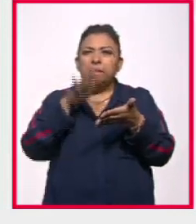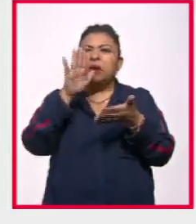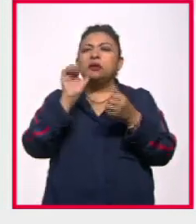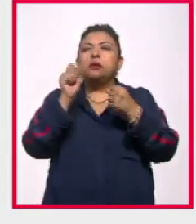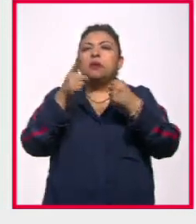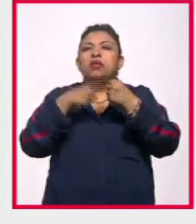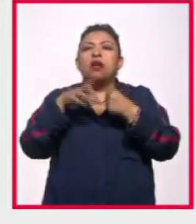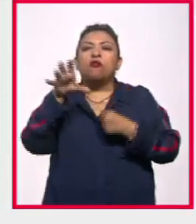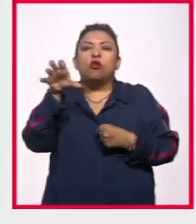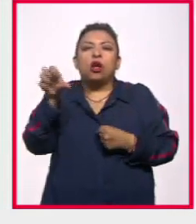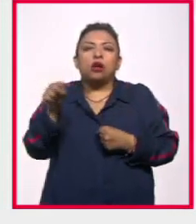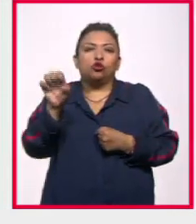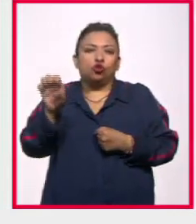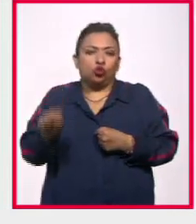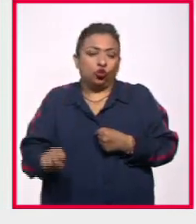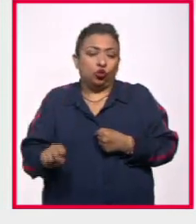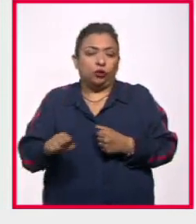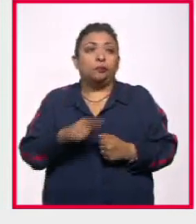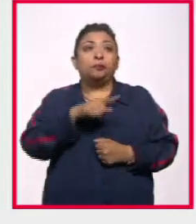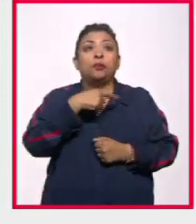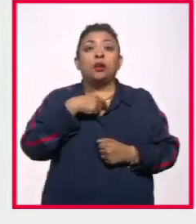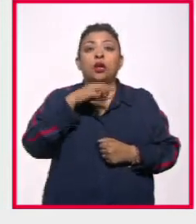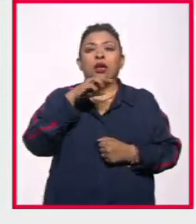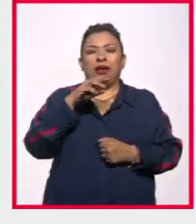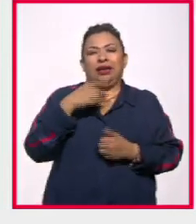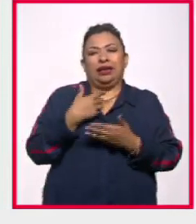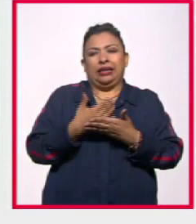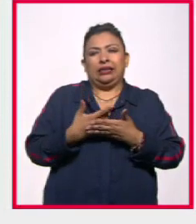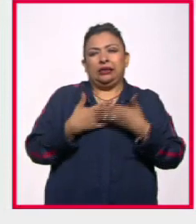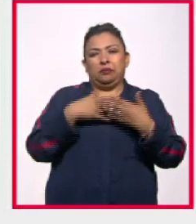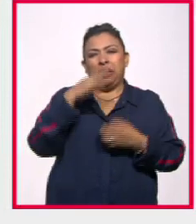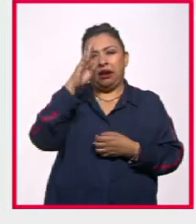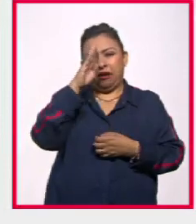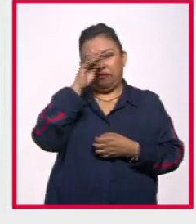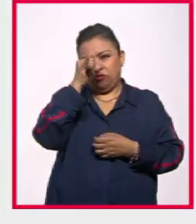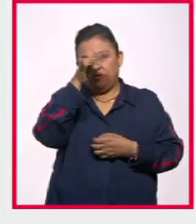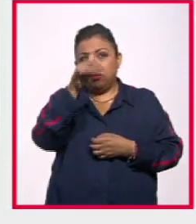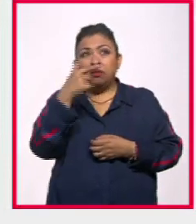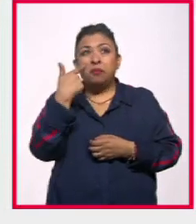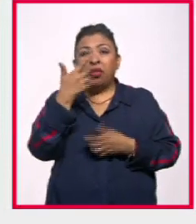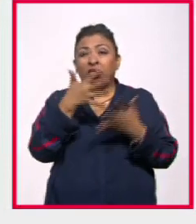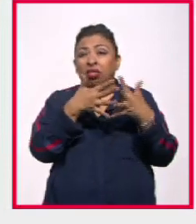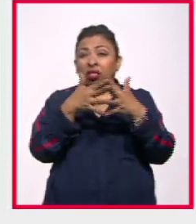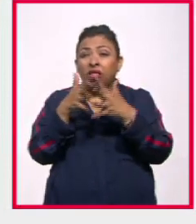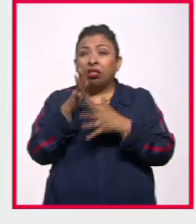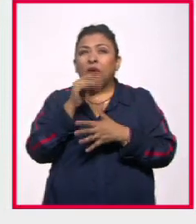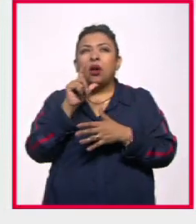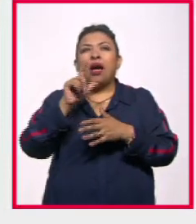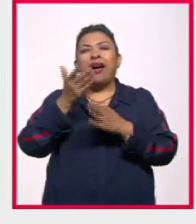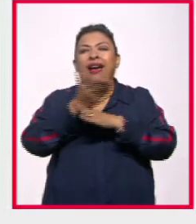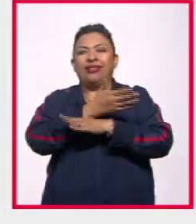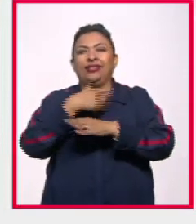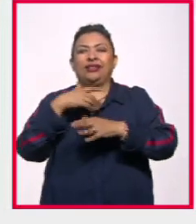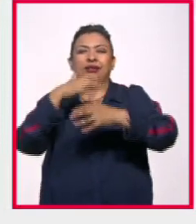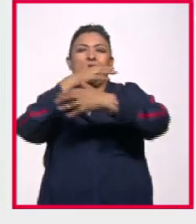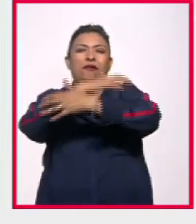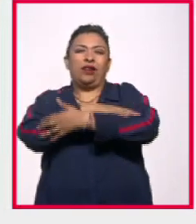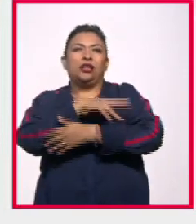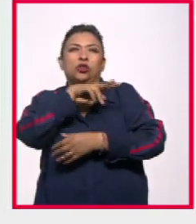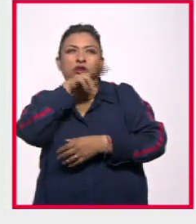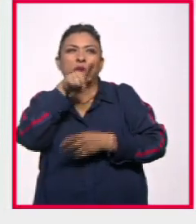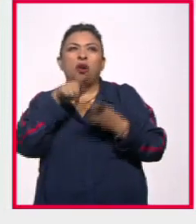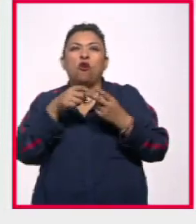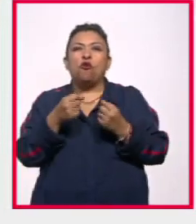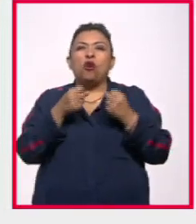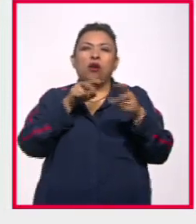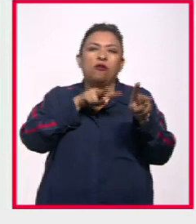metáfora de Sudáfrica. Waiting for the Barbarians no consigue el misticismo que el director alcanzó con El abrazo de la serpiente, y tampoco la